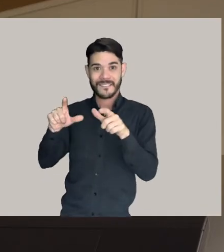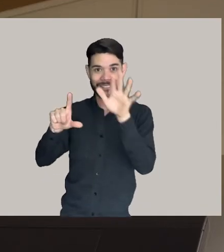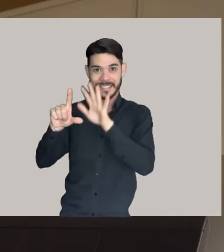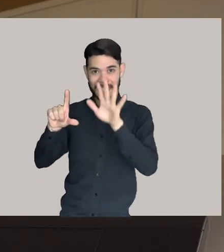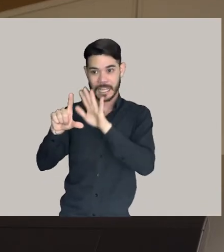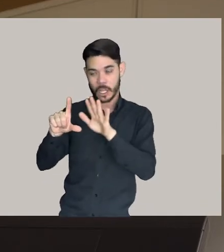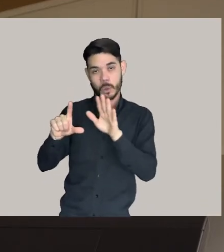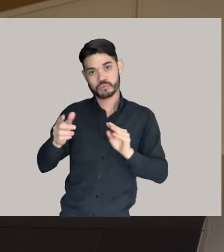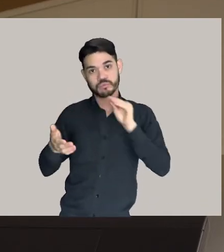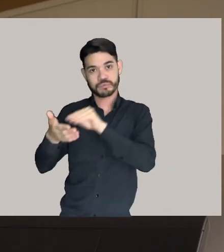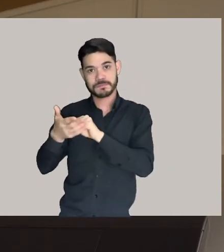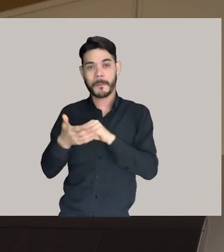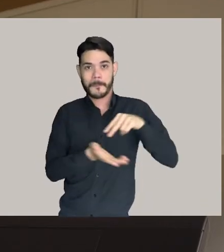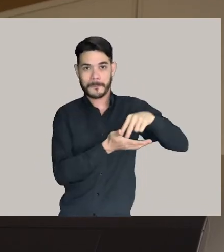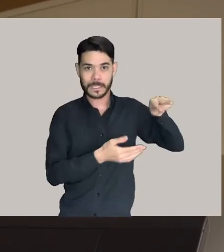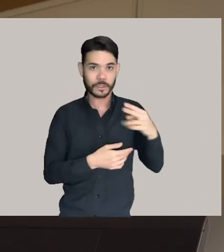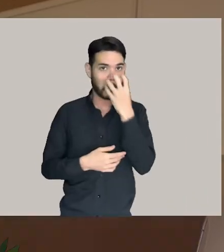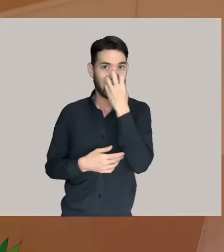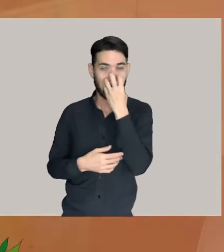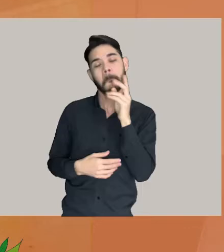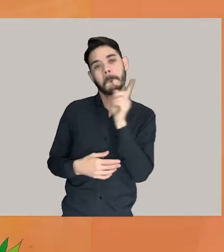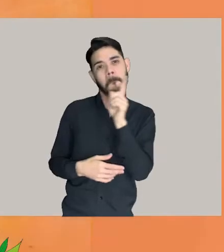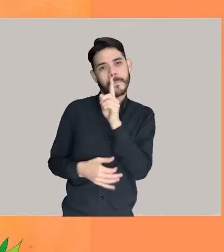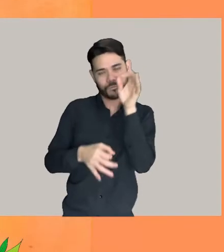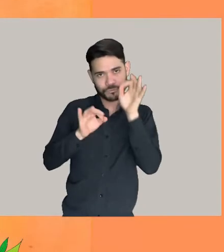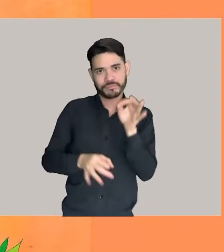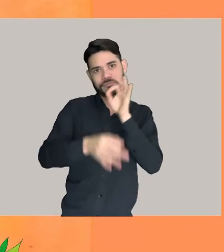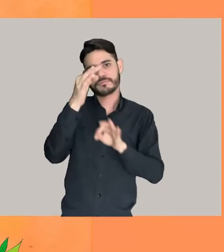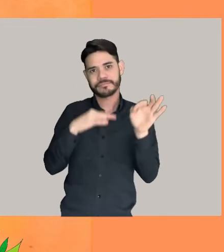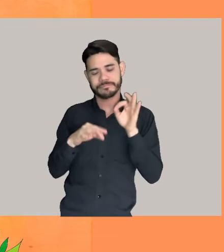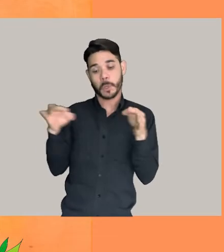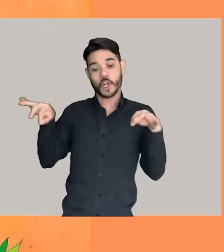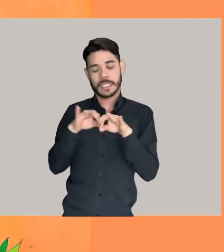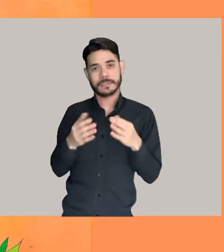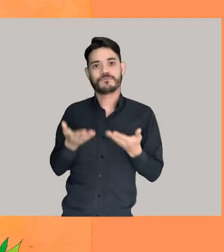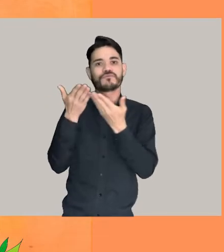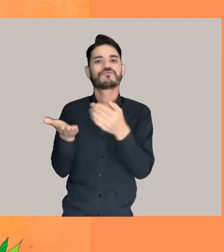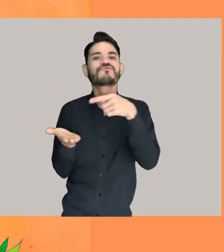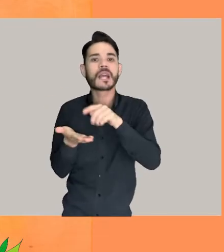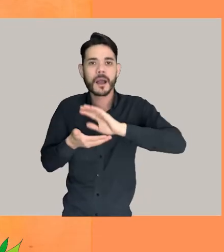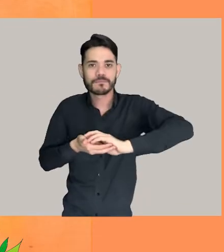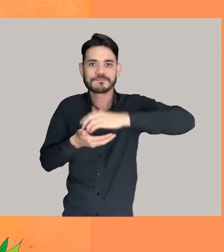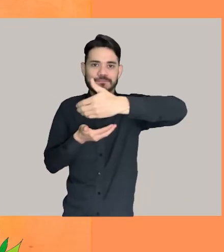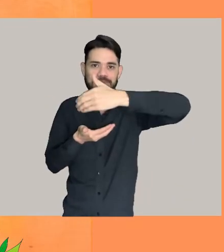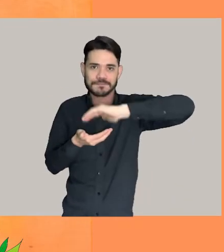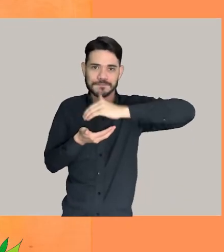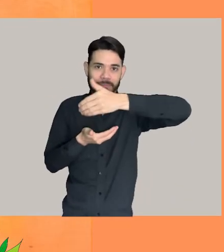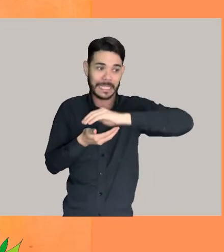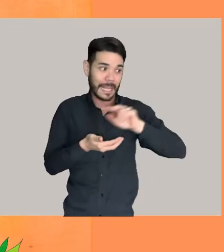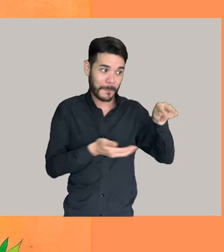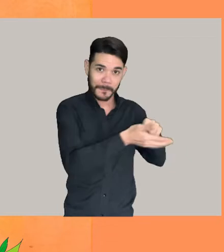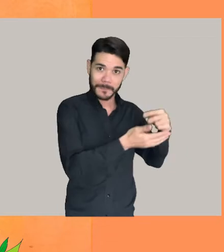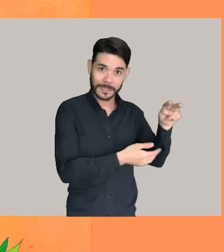no pusimos el personaje en la carátula, sino que le dimos importancia al baúl, que es donde el personaje de